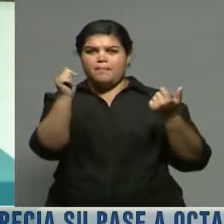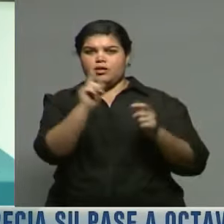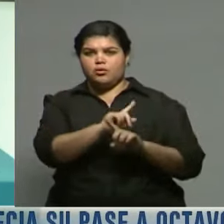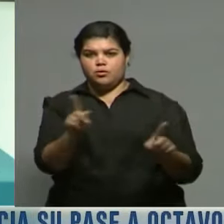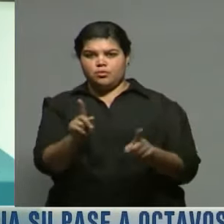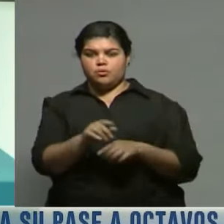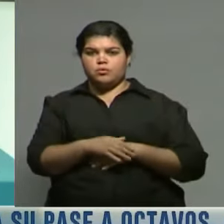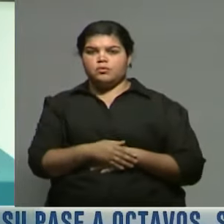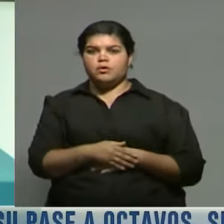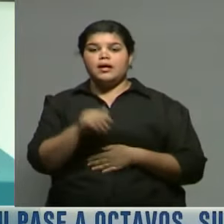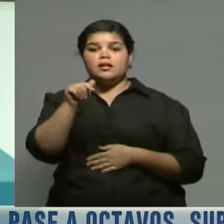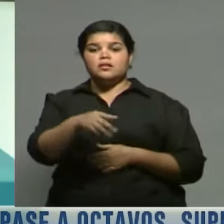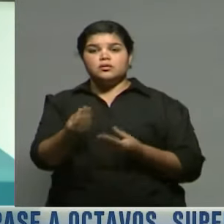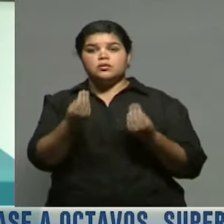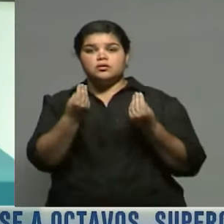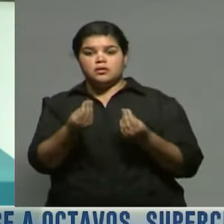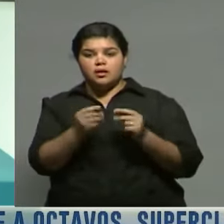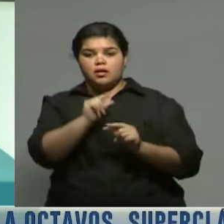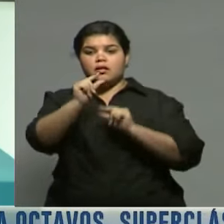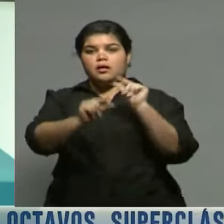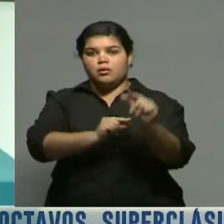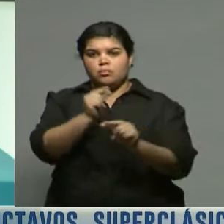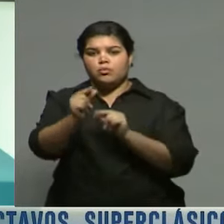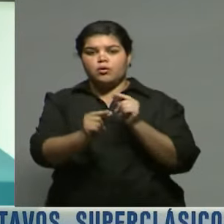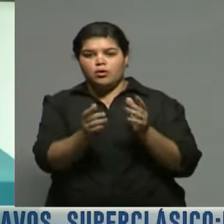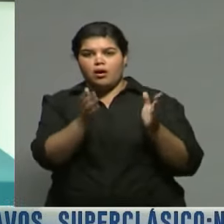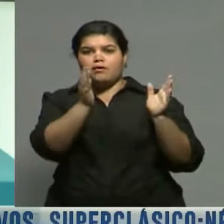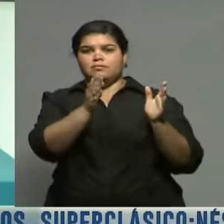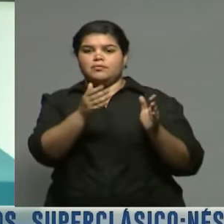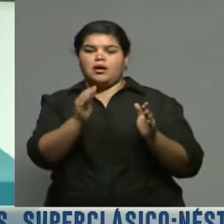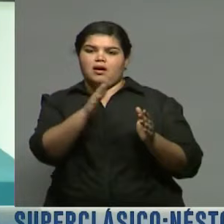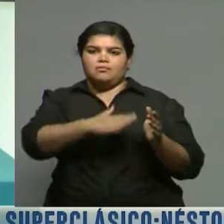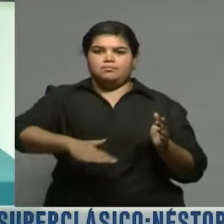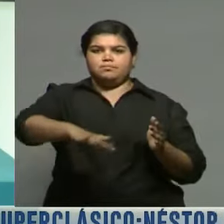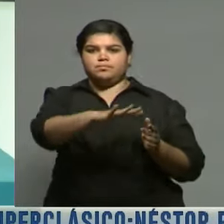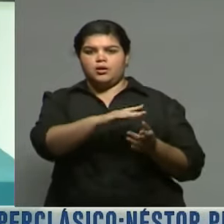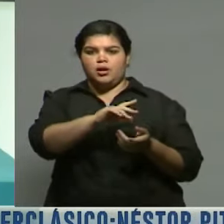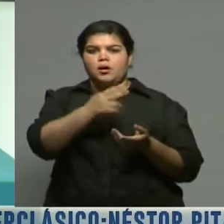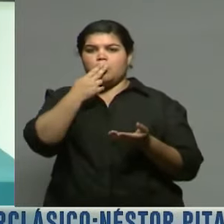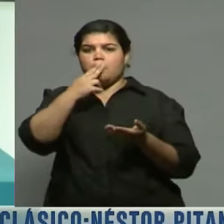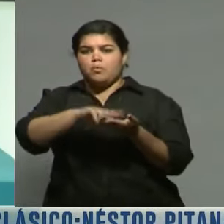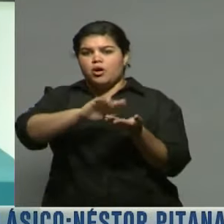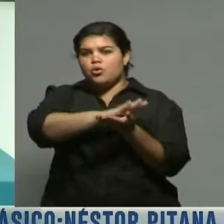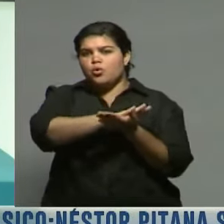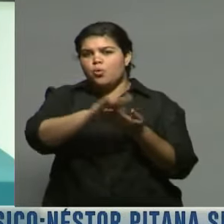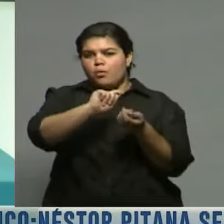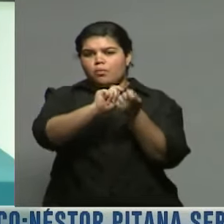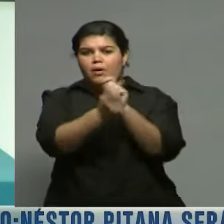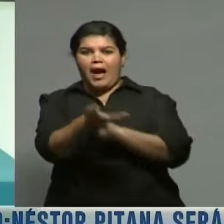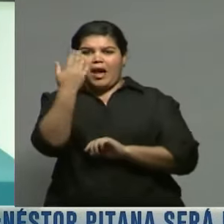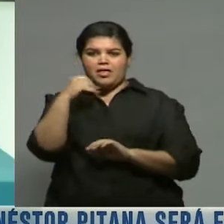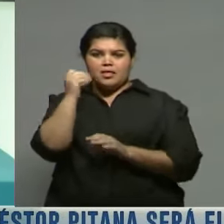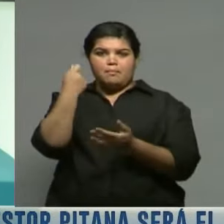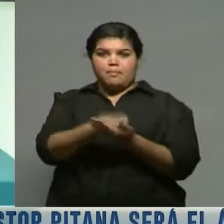que busca desde este punto de vista es que se vaya reacomodando este sector en particular a un nuevo tributo cuando no lo pagaba en su